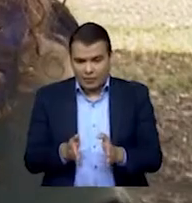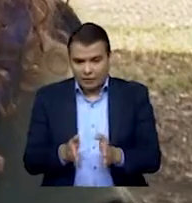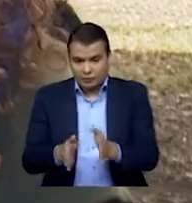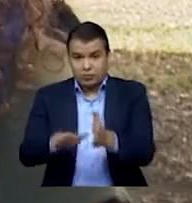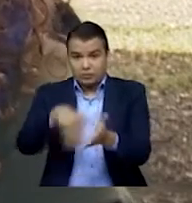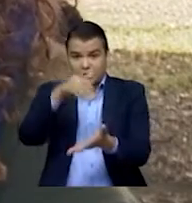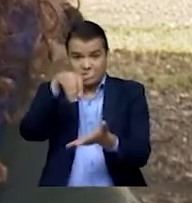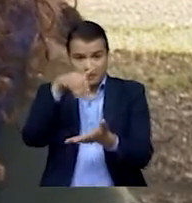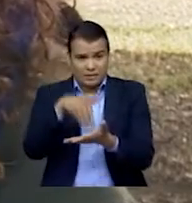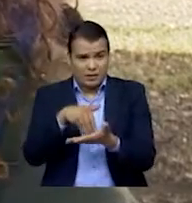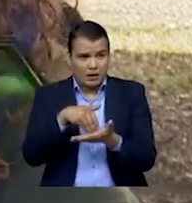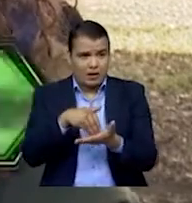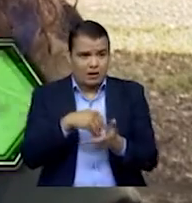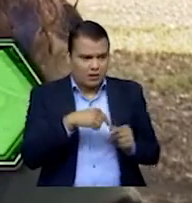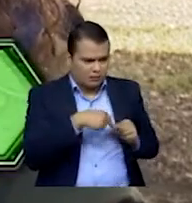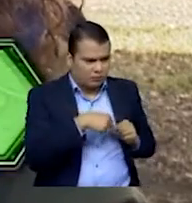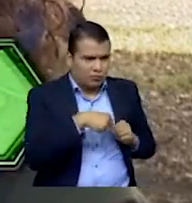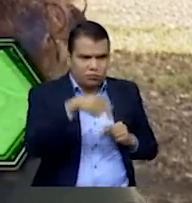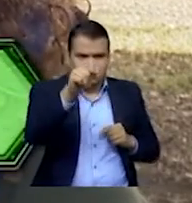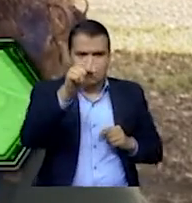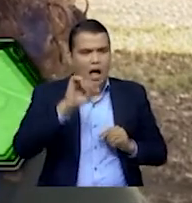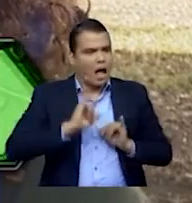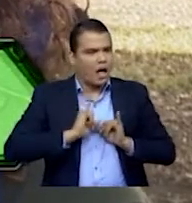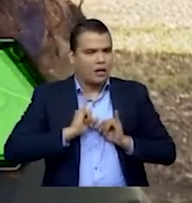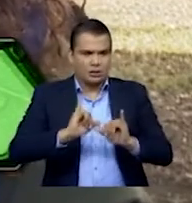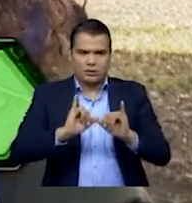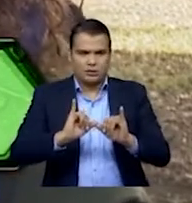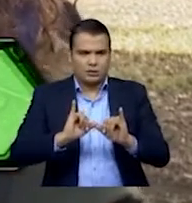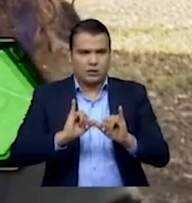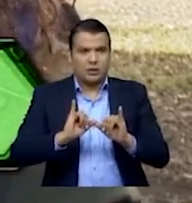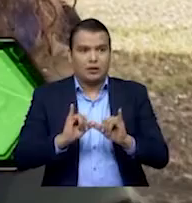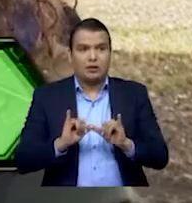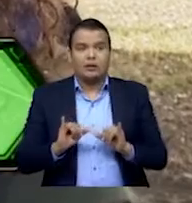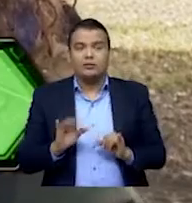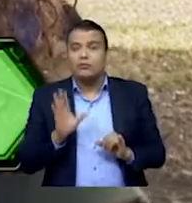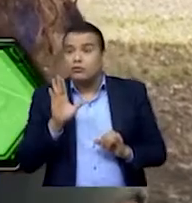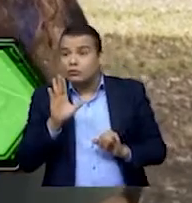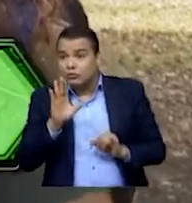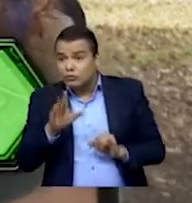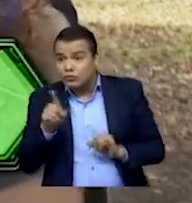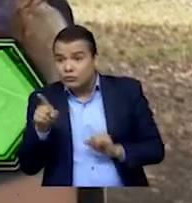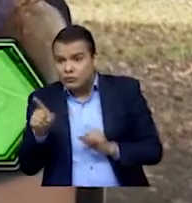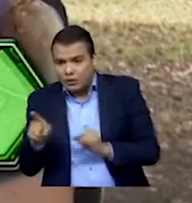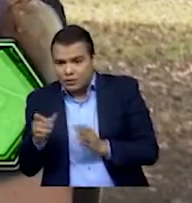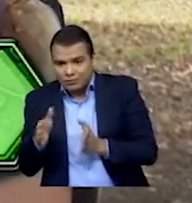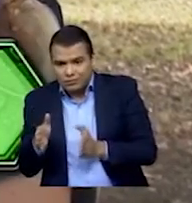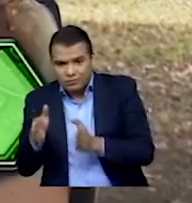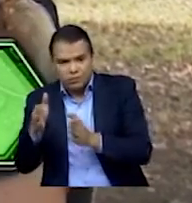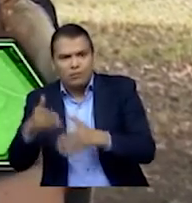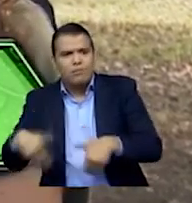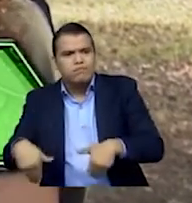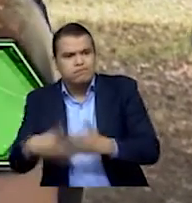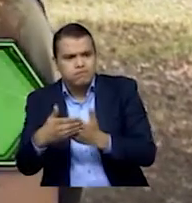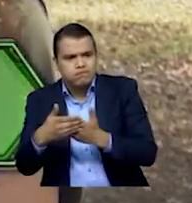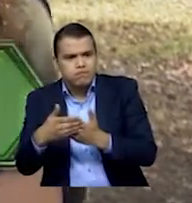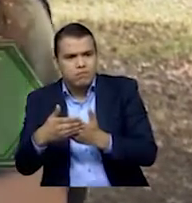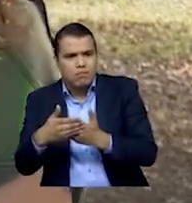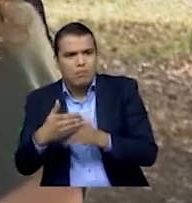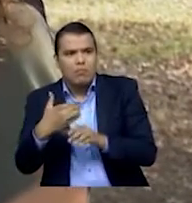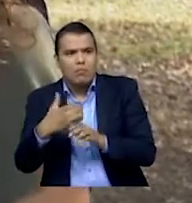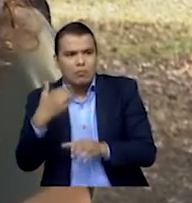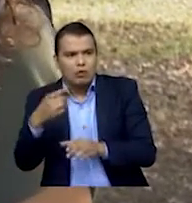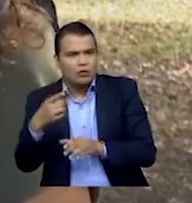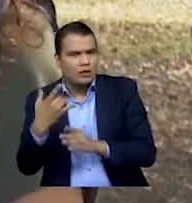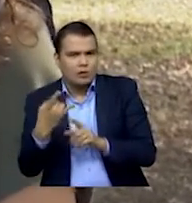centrado a lo largo de todo el proyecto sino utilizar uno de los carriles de asistentes para el solo bus y